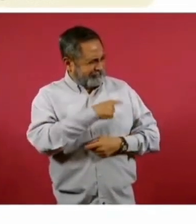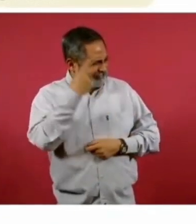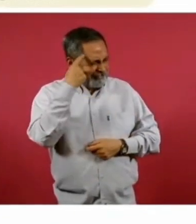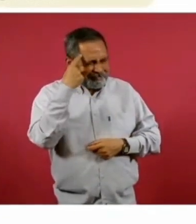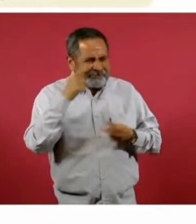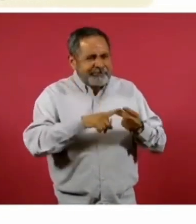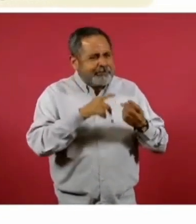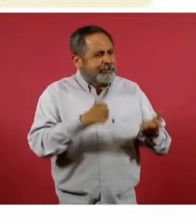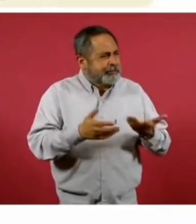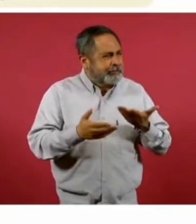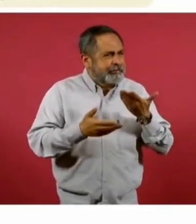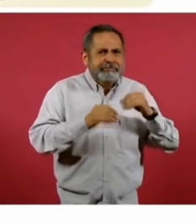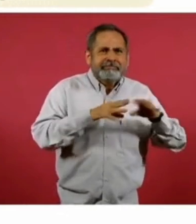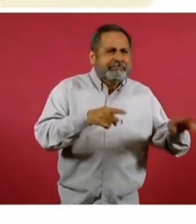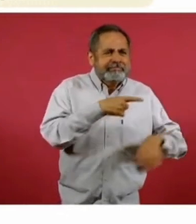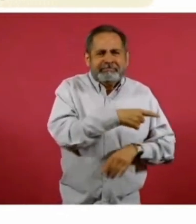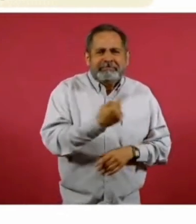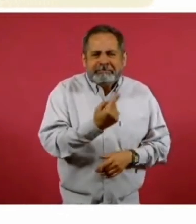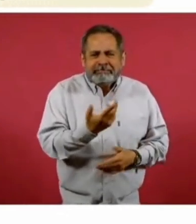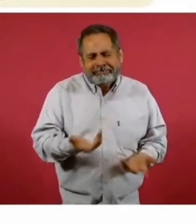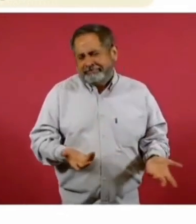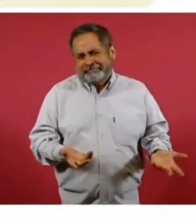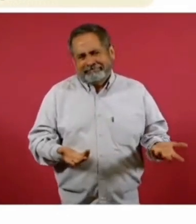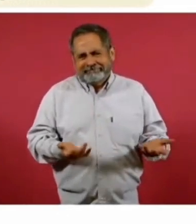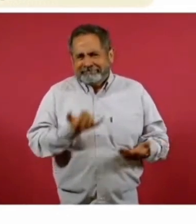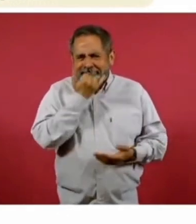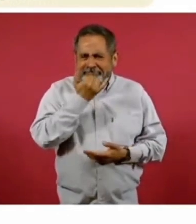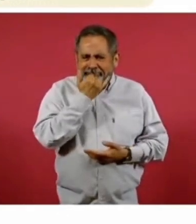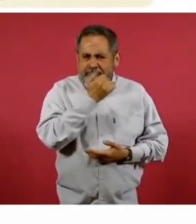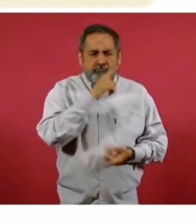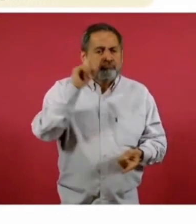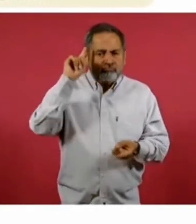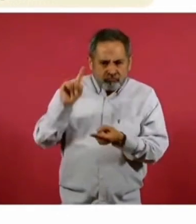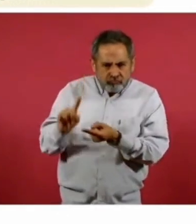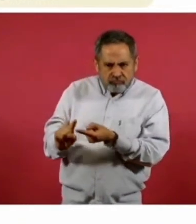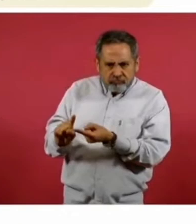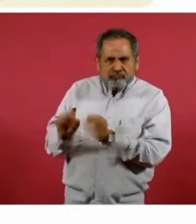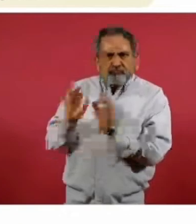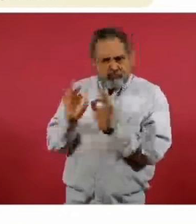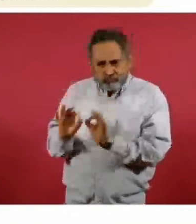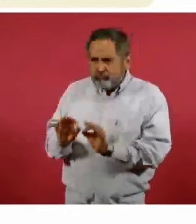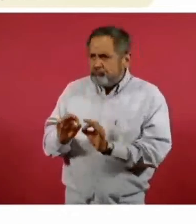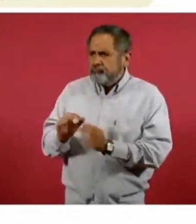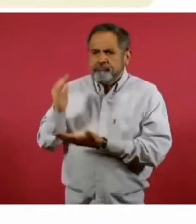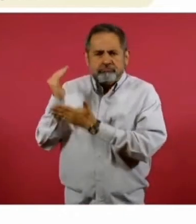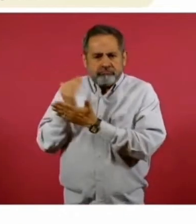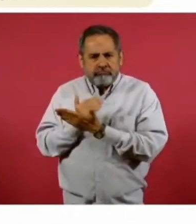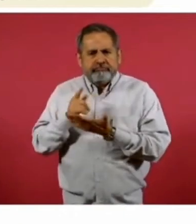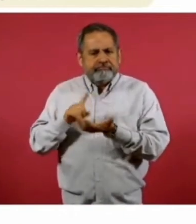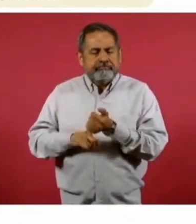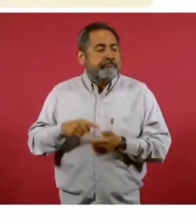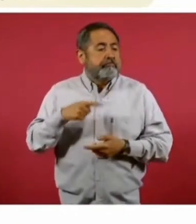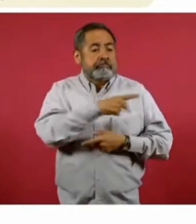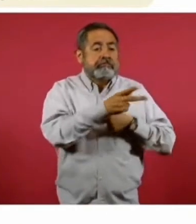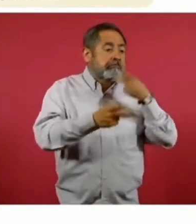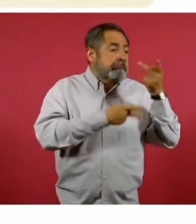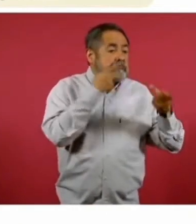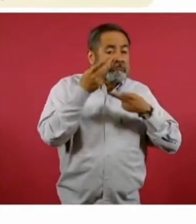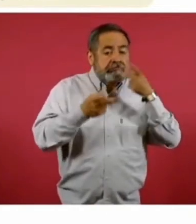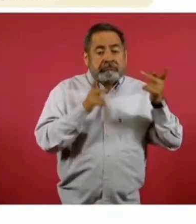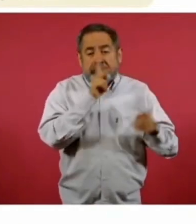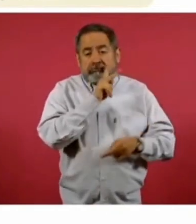sus notas, pero aquí está con los datos y no con editorializaciones que se hacen pasar por notas